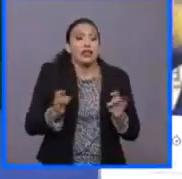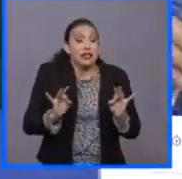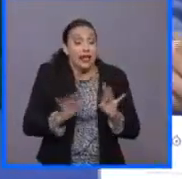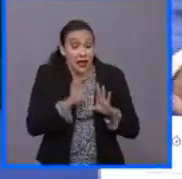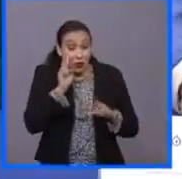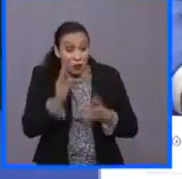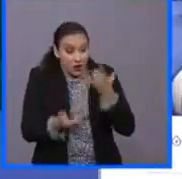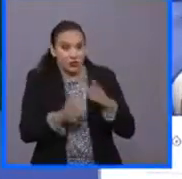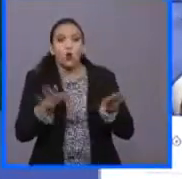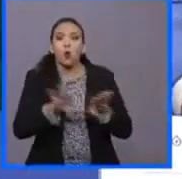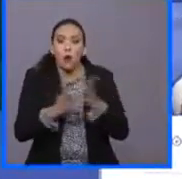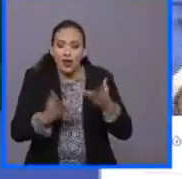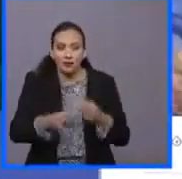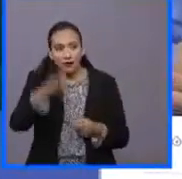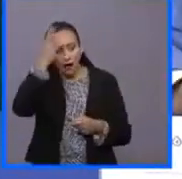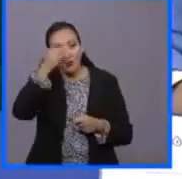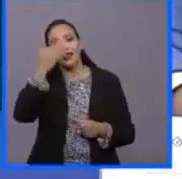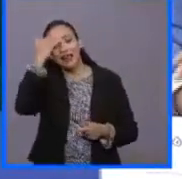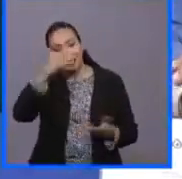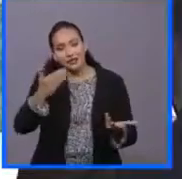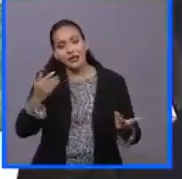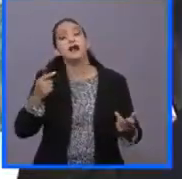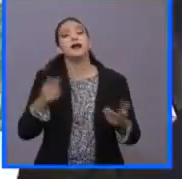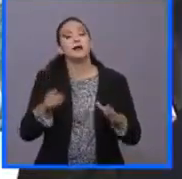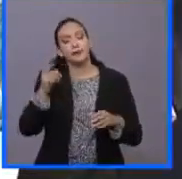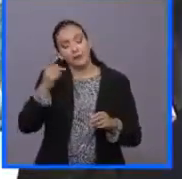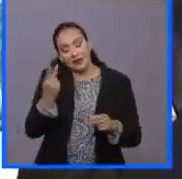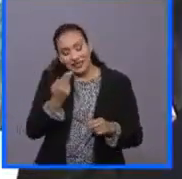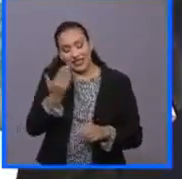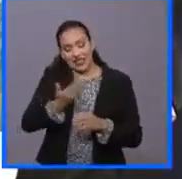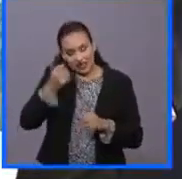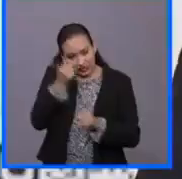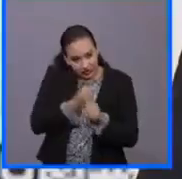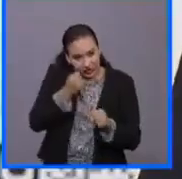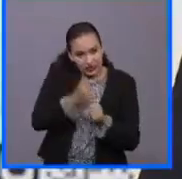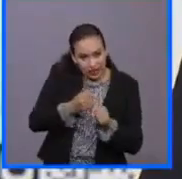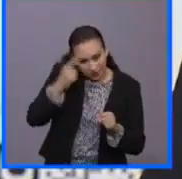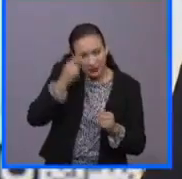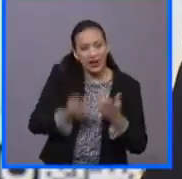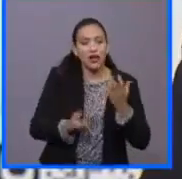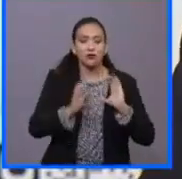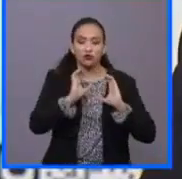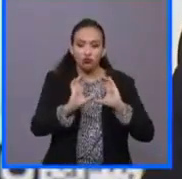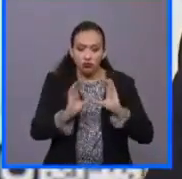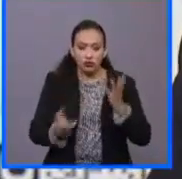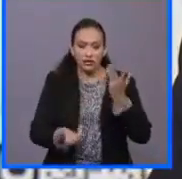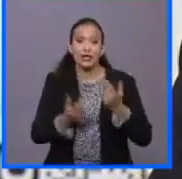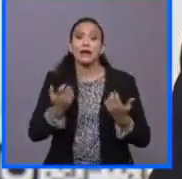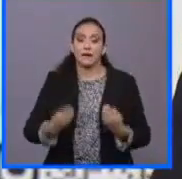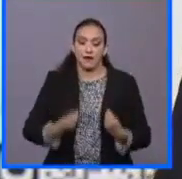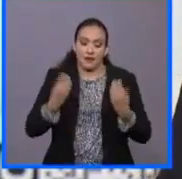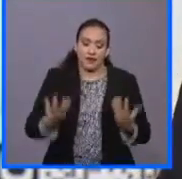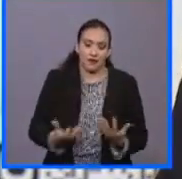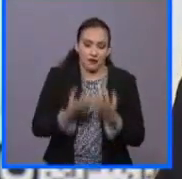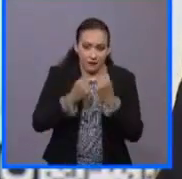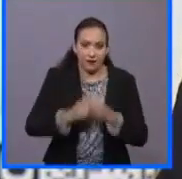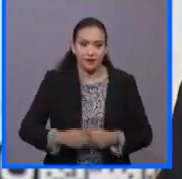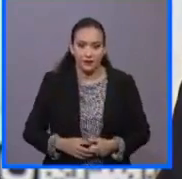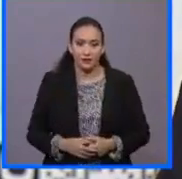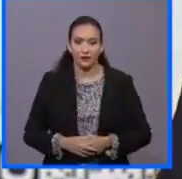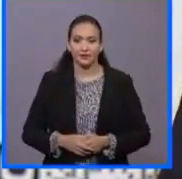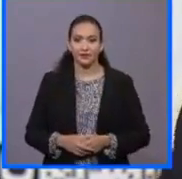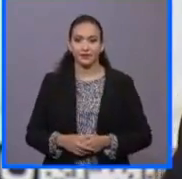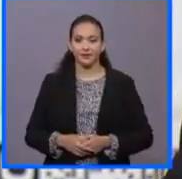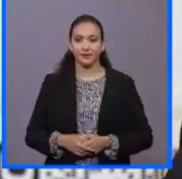siniestros mediante programas educativos y simulacros a fin de reducir riesgos y salvar vidas.